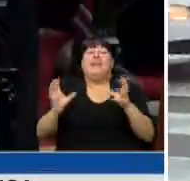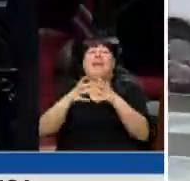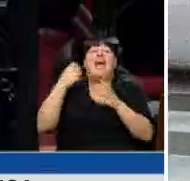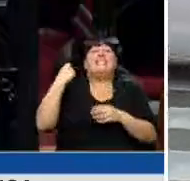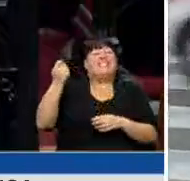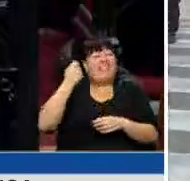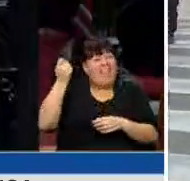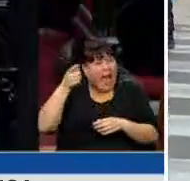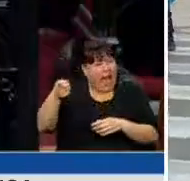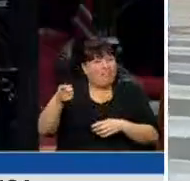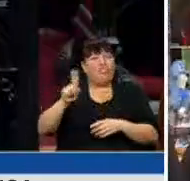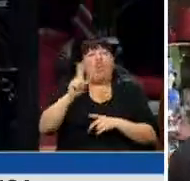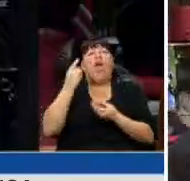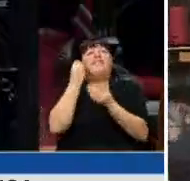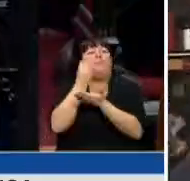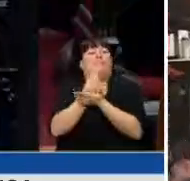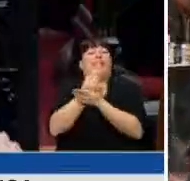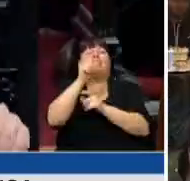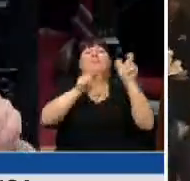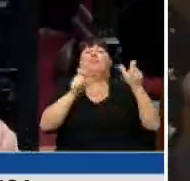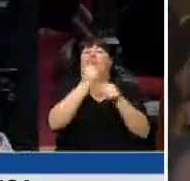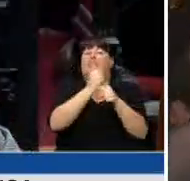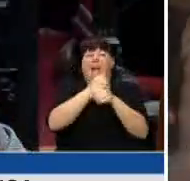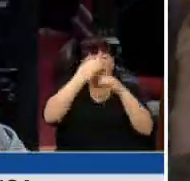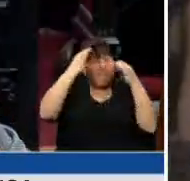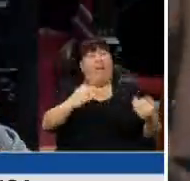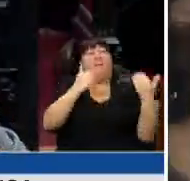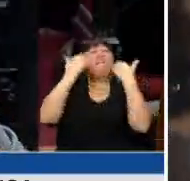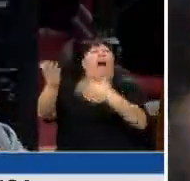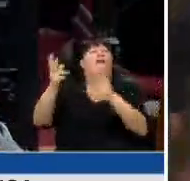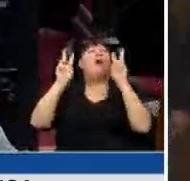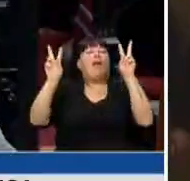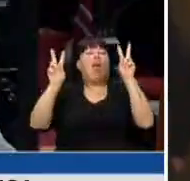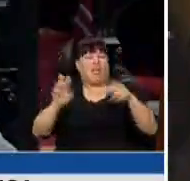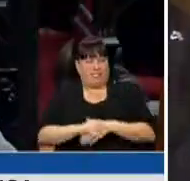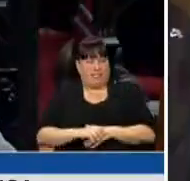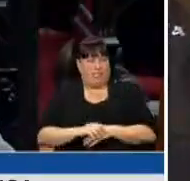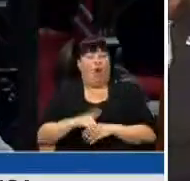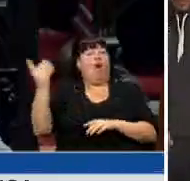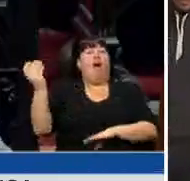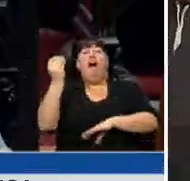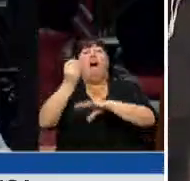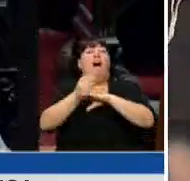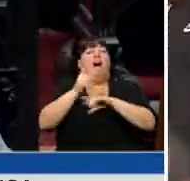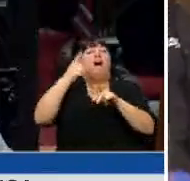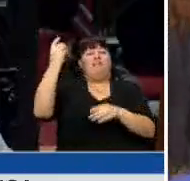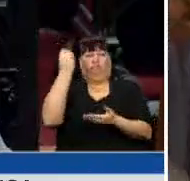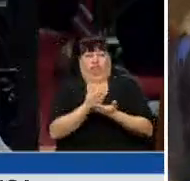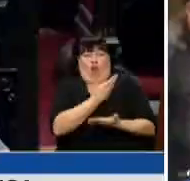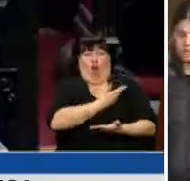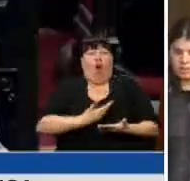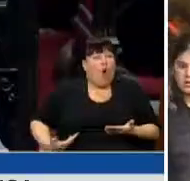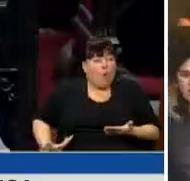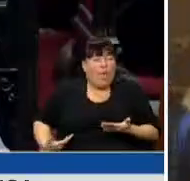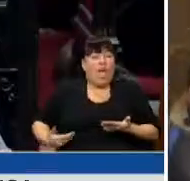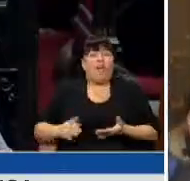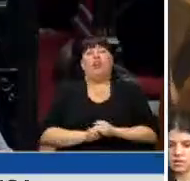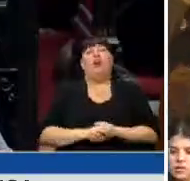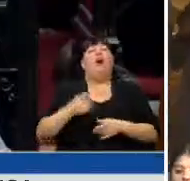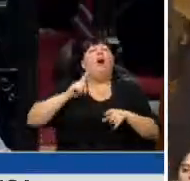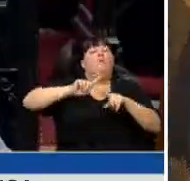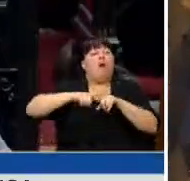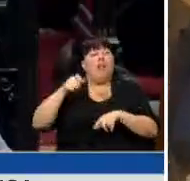sindical que no representa a los trabajadores sino al peronismo que llegó al gobierno y llegó a